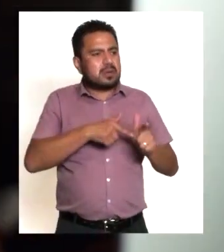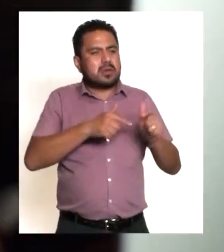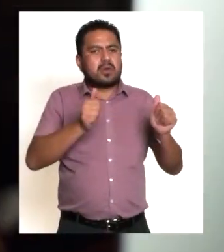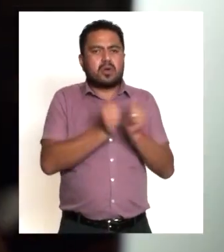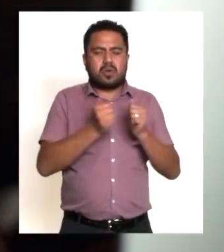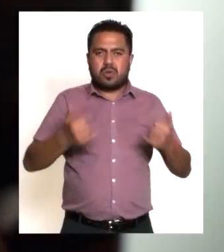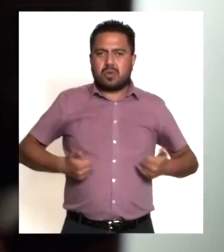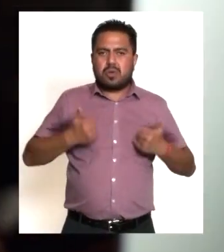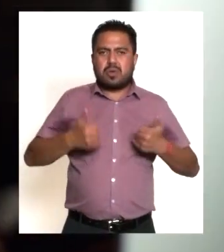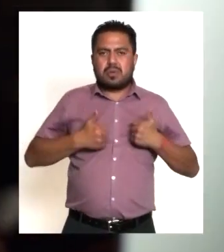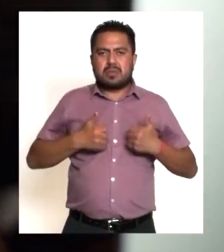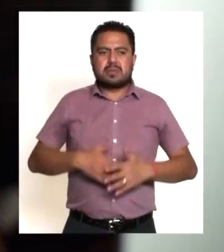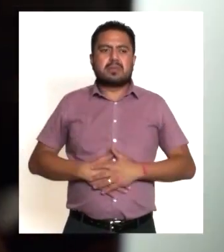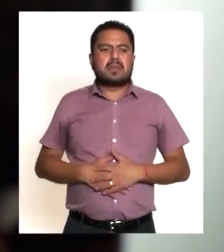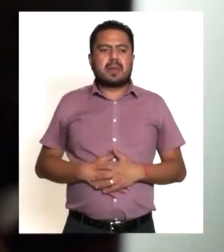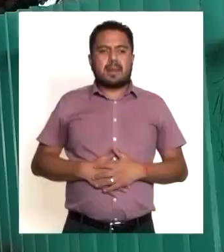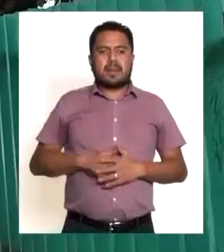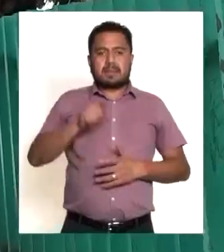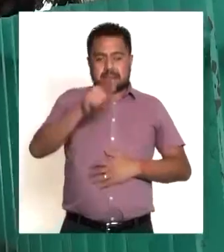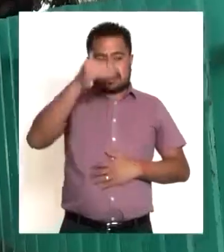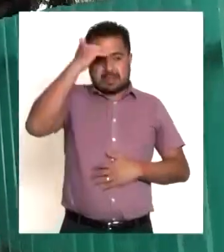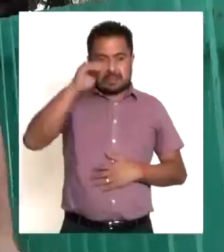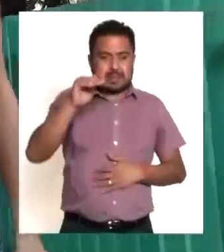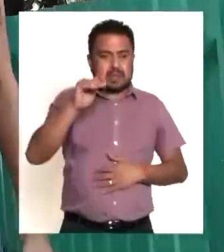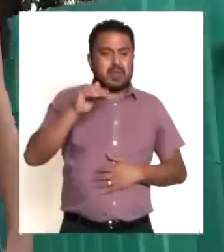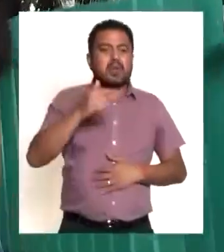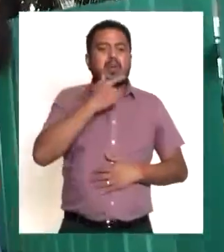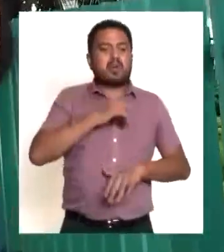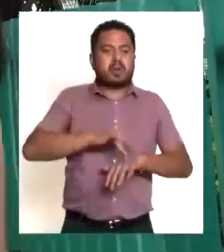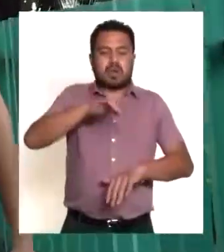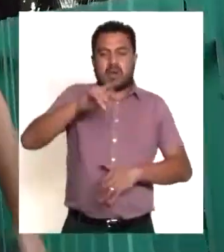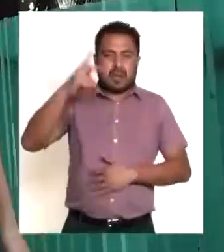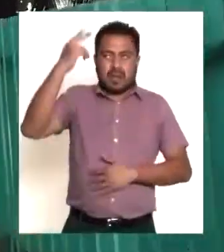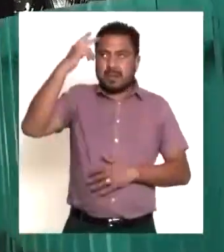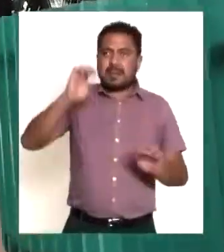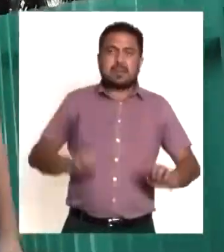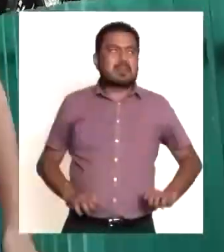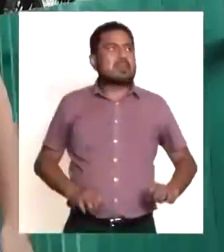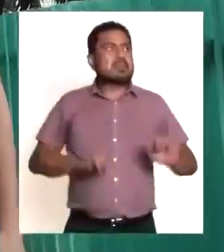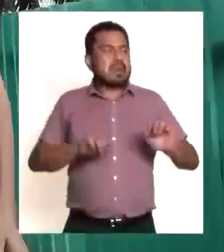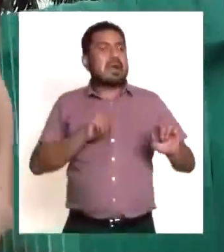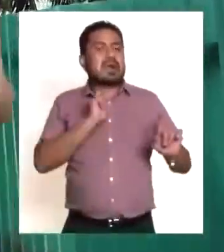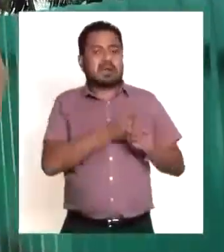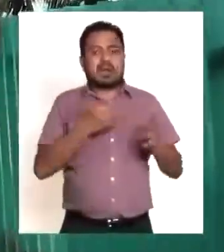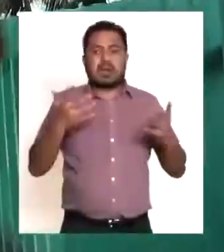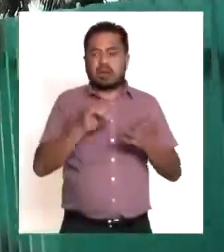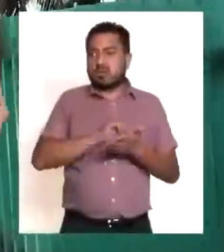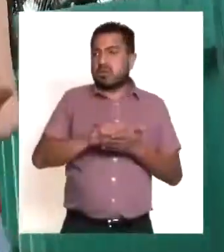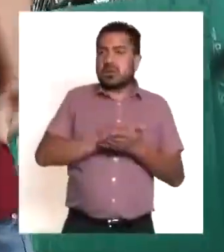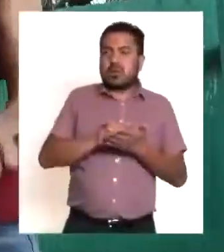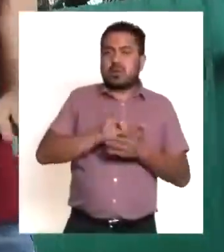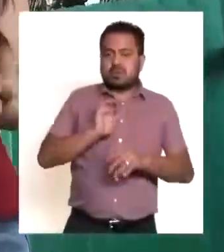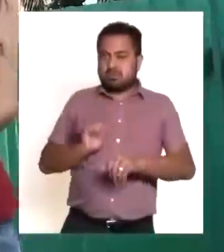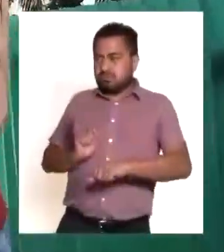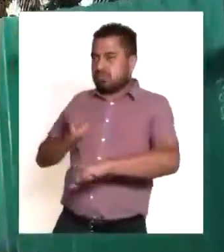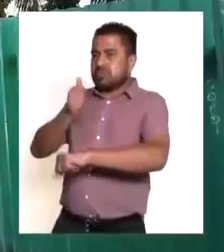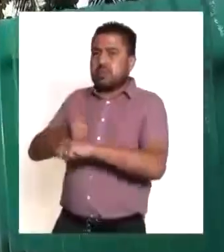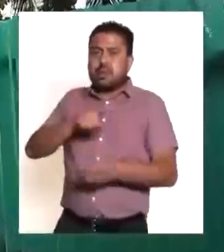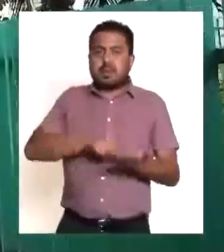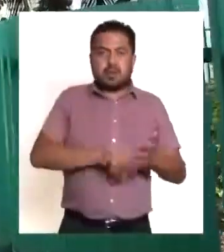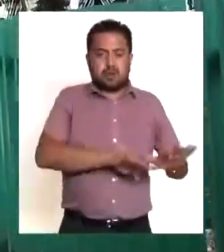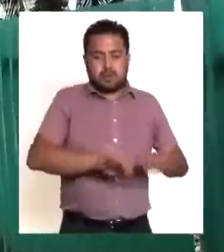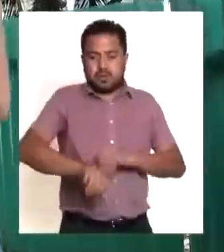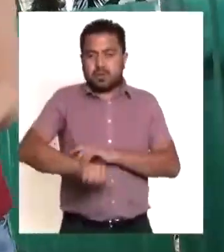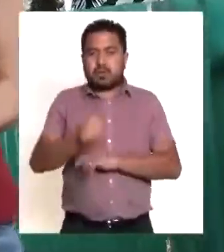nosotros continuamos en Jóvenes en TV. ¿Sabías que el telón de cristal del Palacio de Bellas Artes se hizo en Nueva York y se colocó